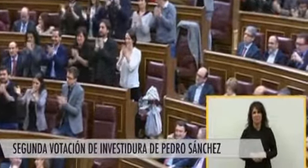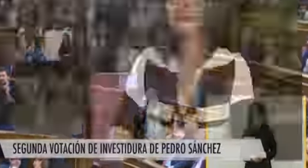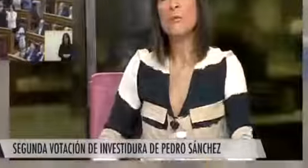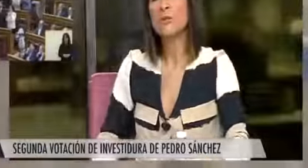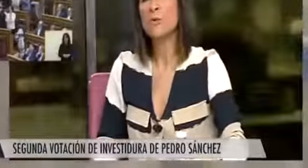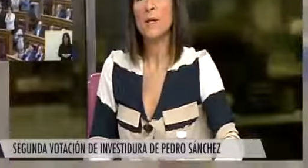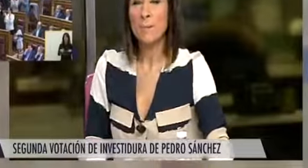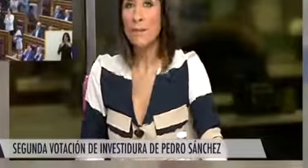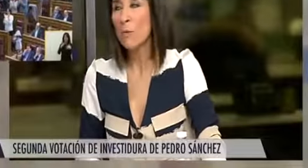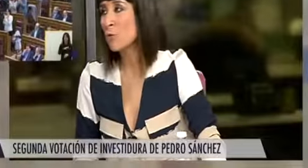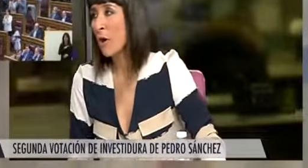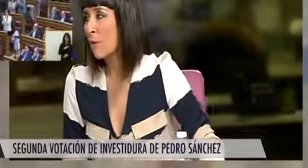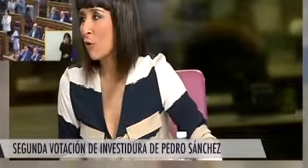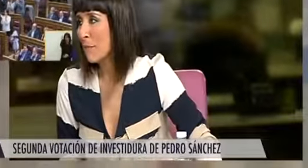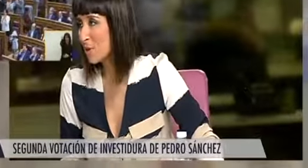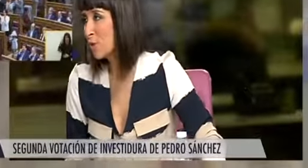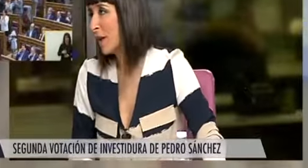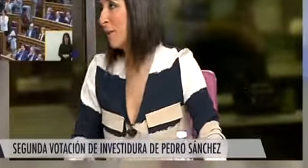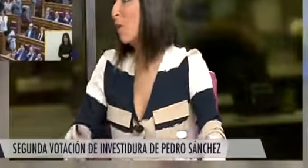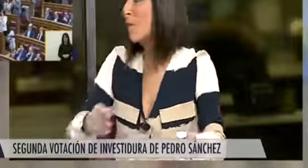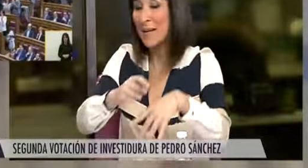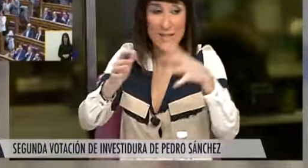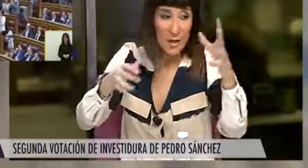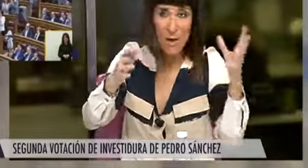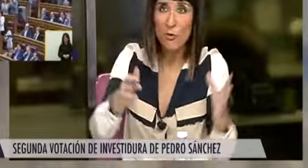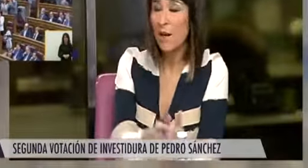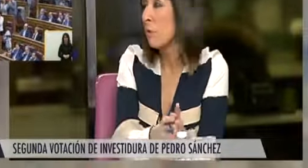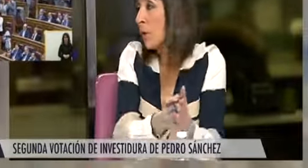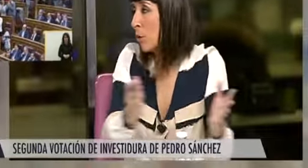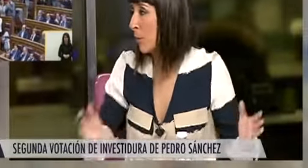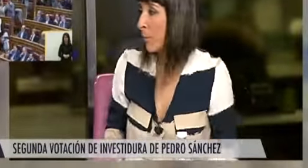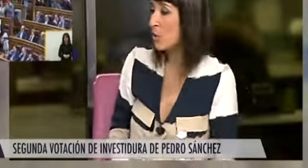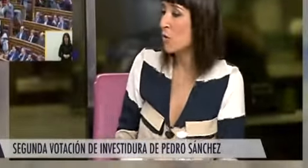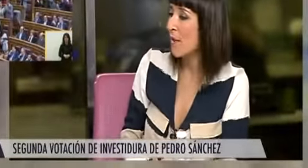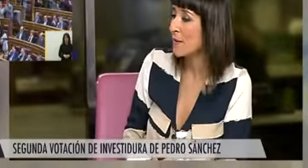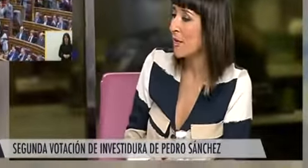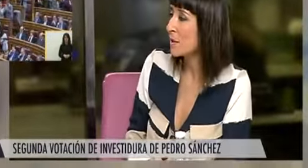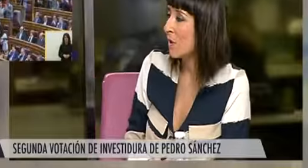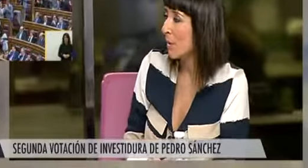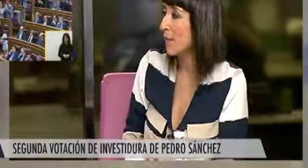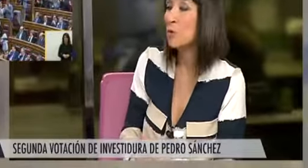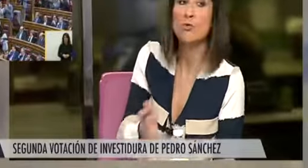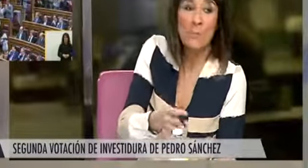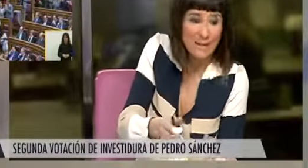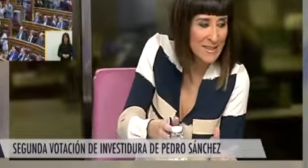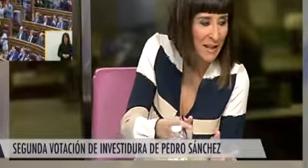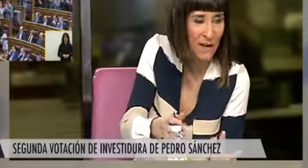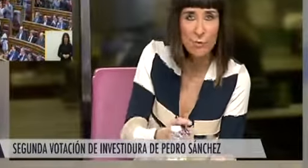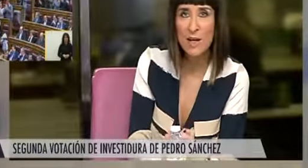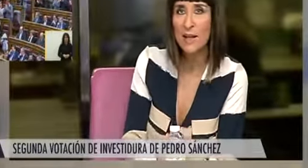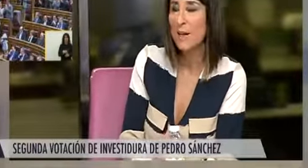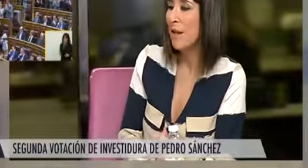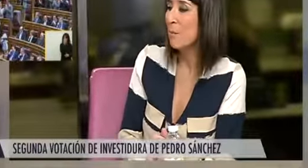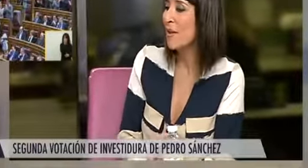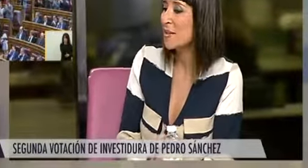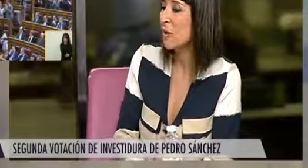Bueno, acababa con beso, empezaba con beso, acababa con beso. De lo demás, de esa apelación al acuerdo, bueno, tampoco muchas novedades en la segunda parte del discurso, la parte seria, digamos,